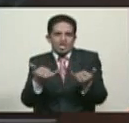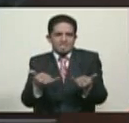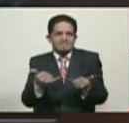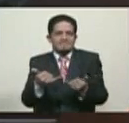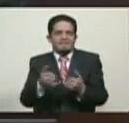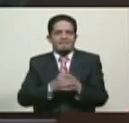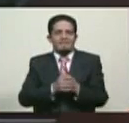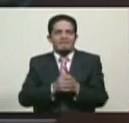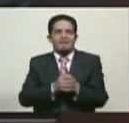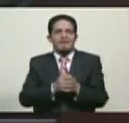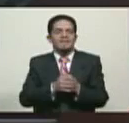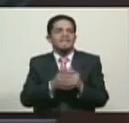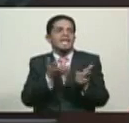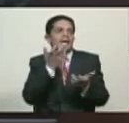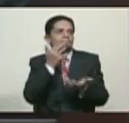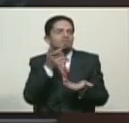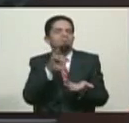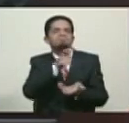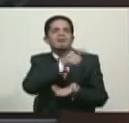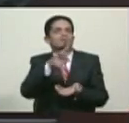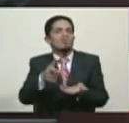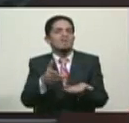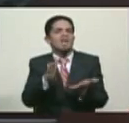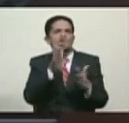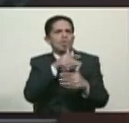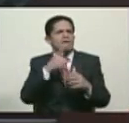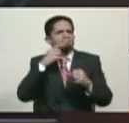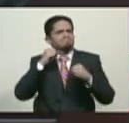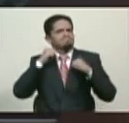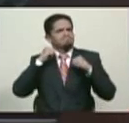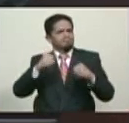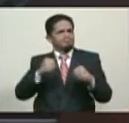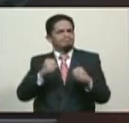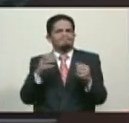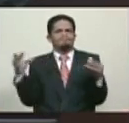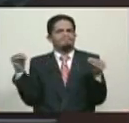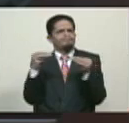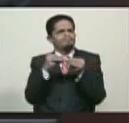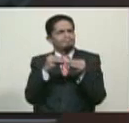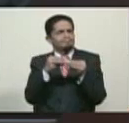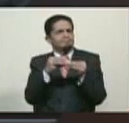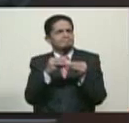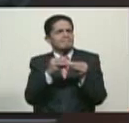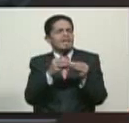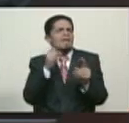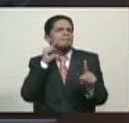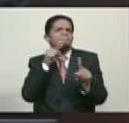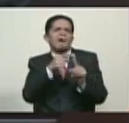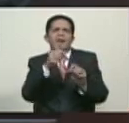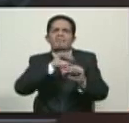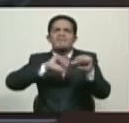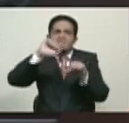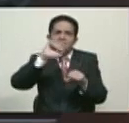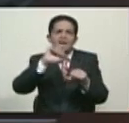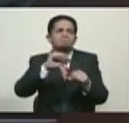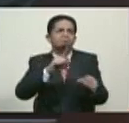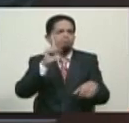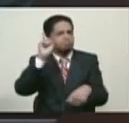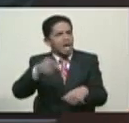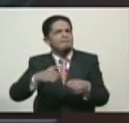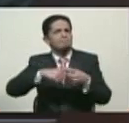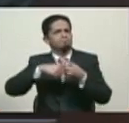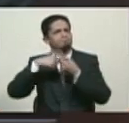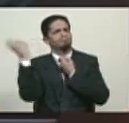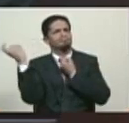señalar que quien no tenga el temple y los principios democráticos para defender la patria puede retirarse con orgullo y